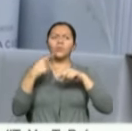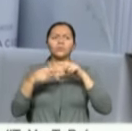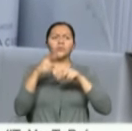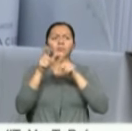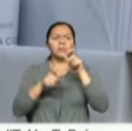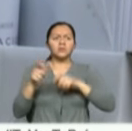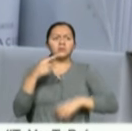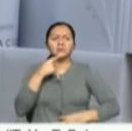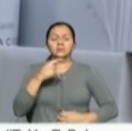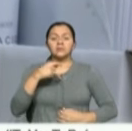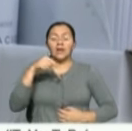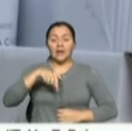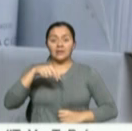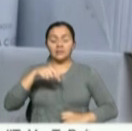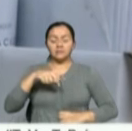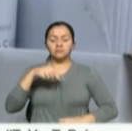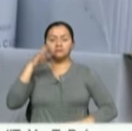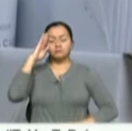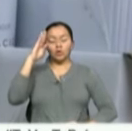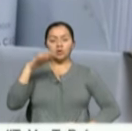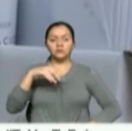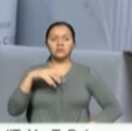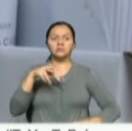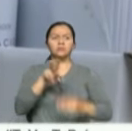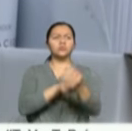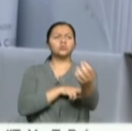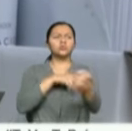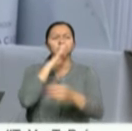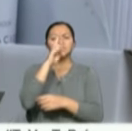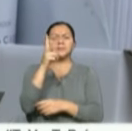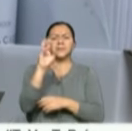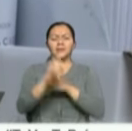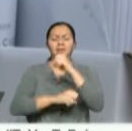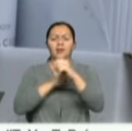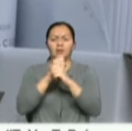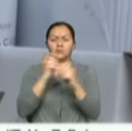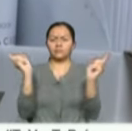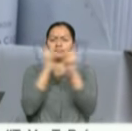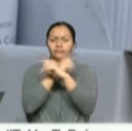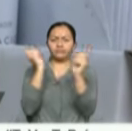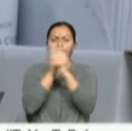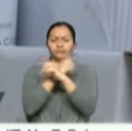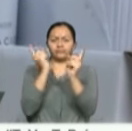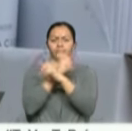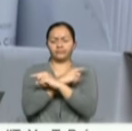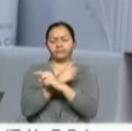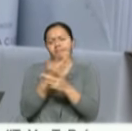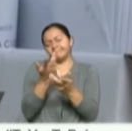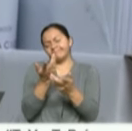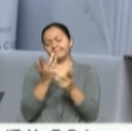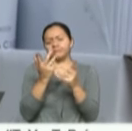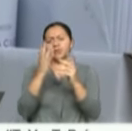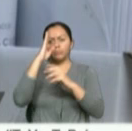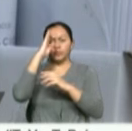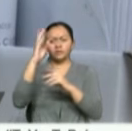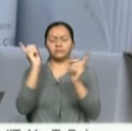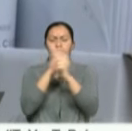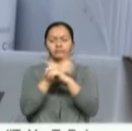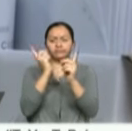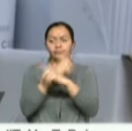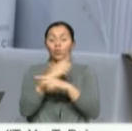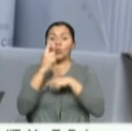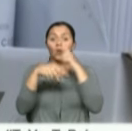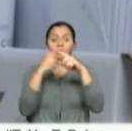dado en nuestra institución policial desde hace más de 20 años y que era un sistema de cobro de